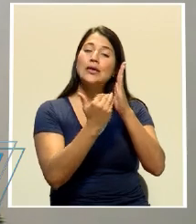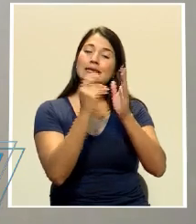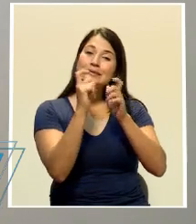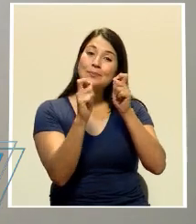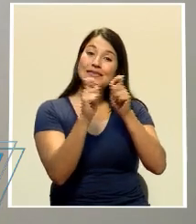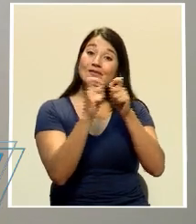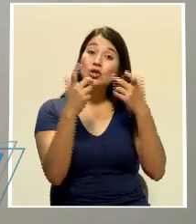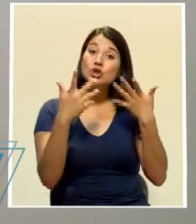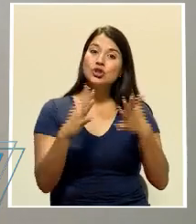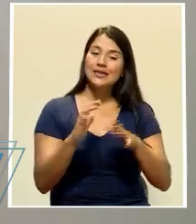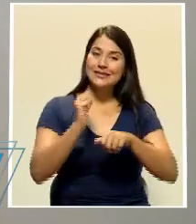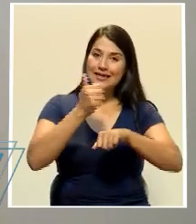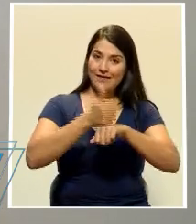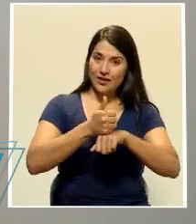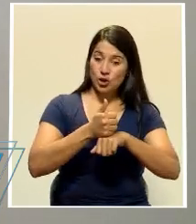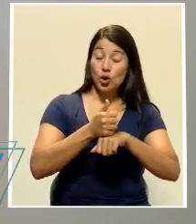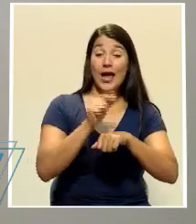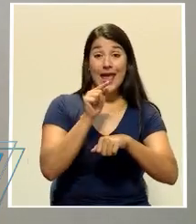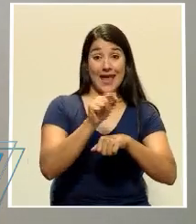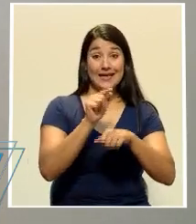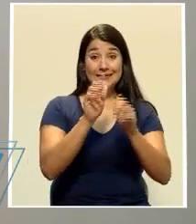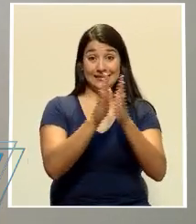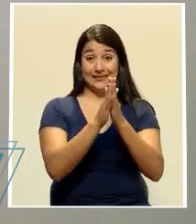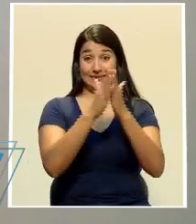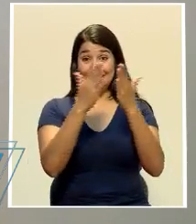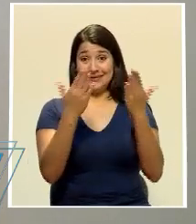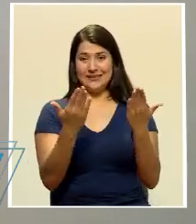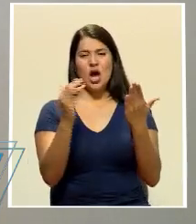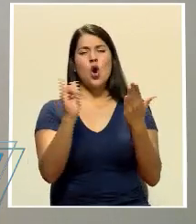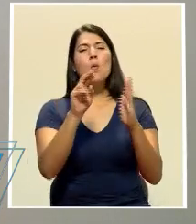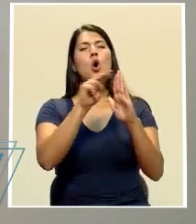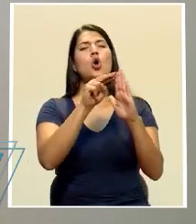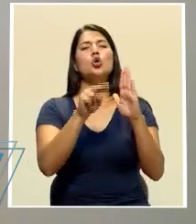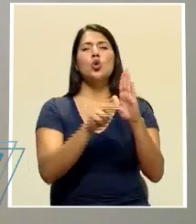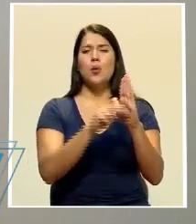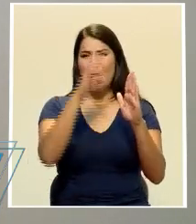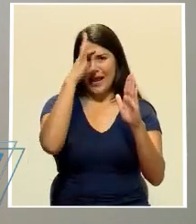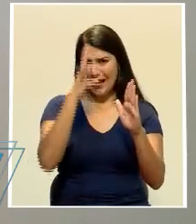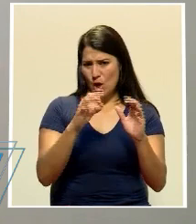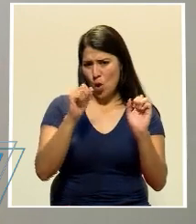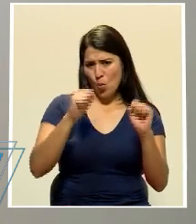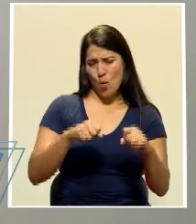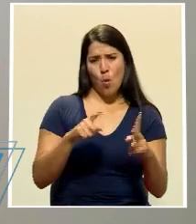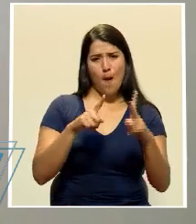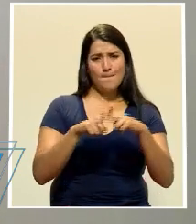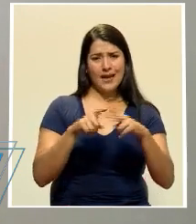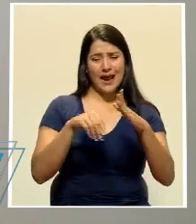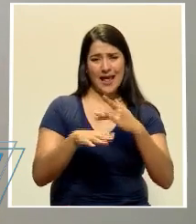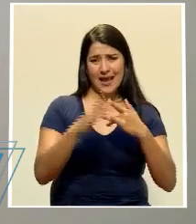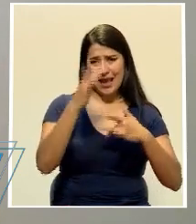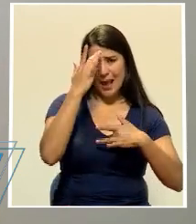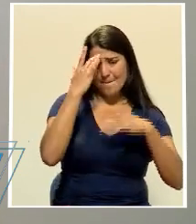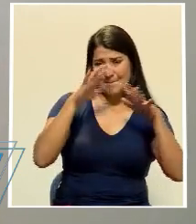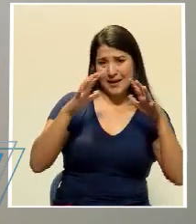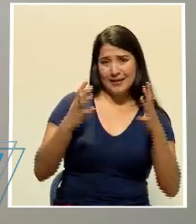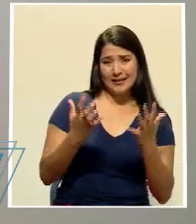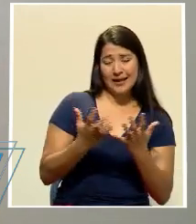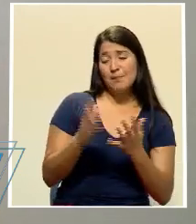el manual de desempeño ético creo que sigue siendo tan pertinente en una pandemia como lo fue en